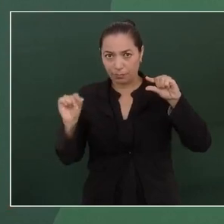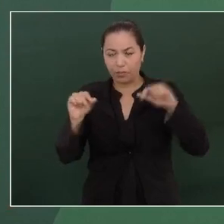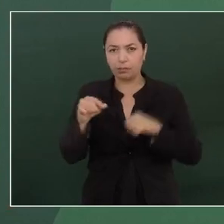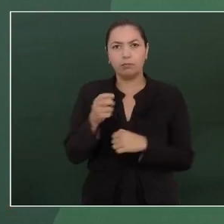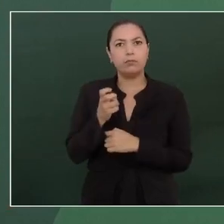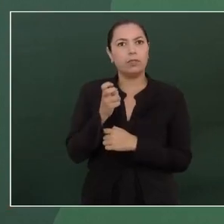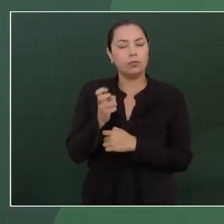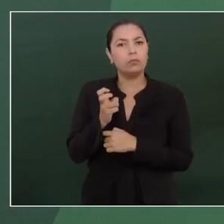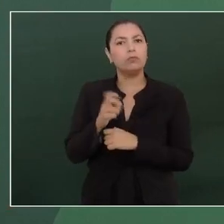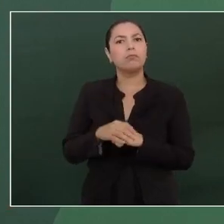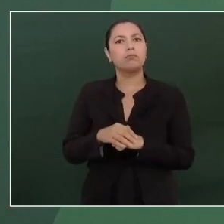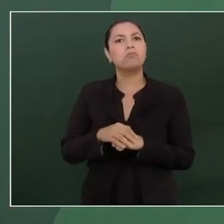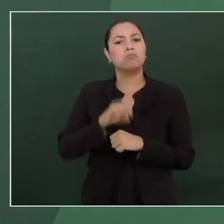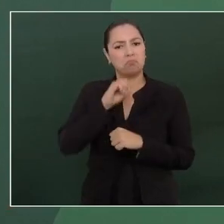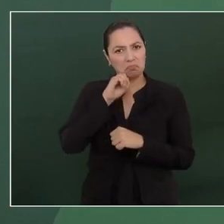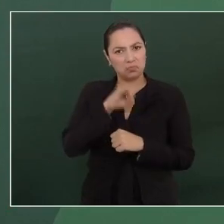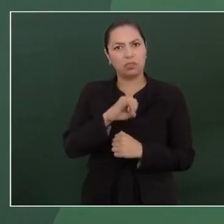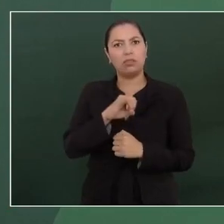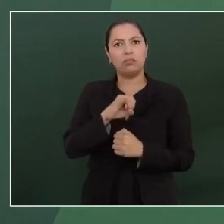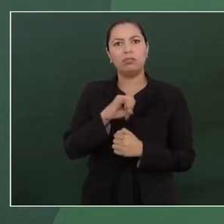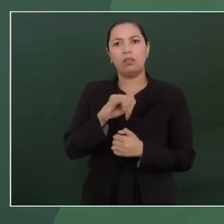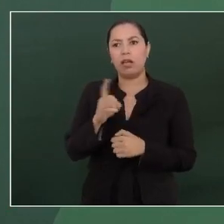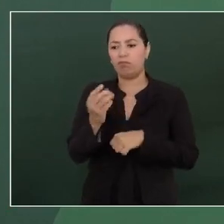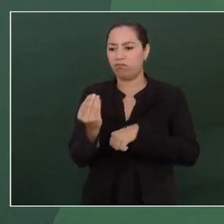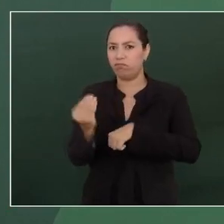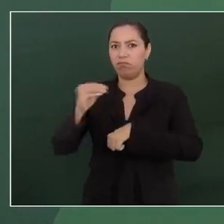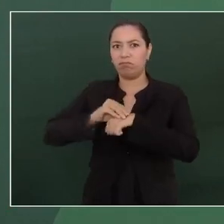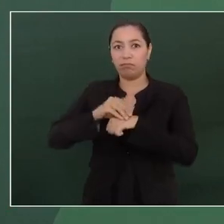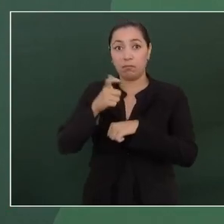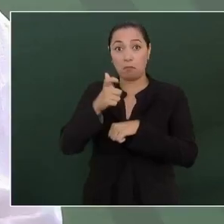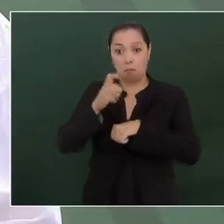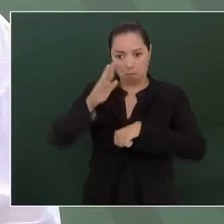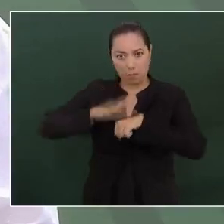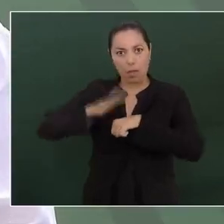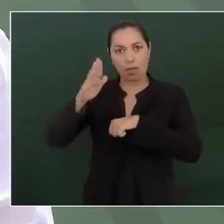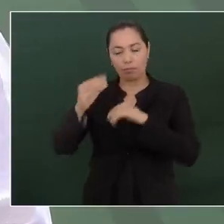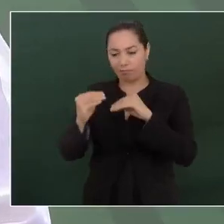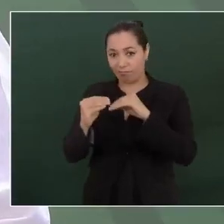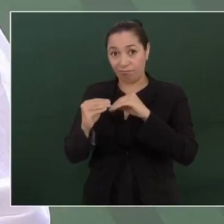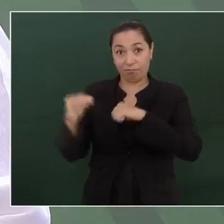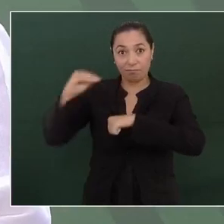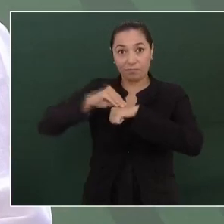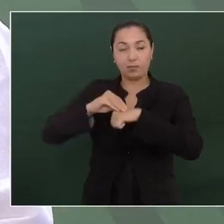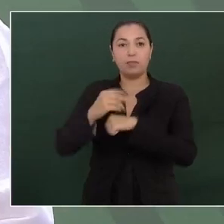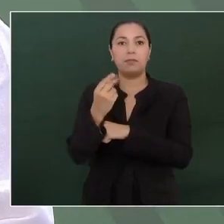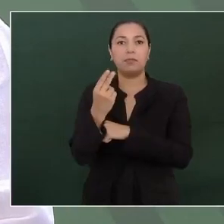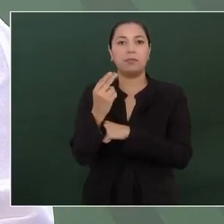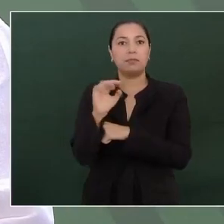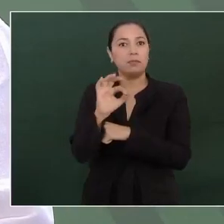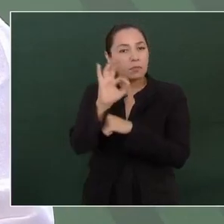van a recibir un aumento en su pensión del 25%.